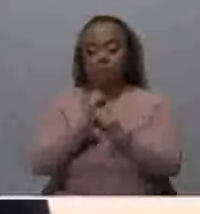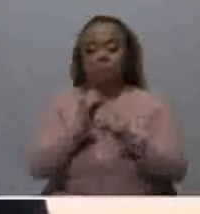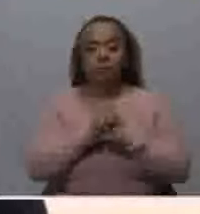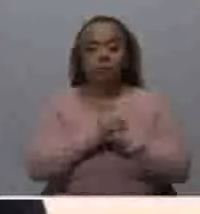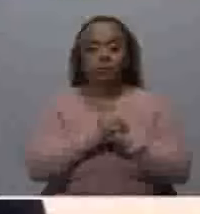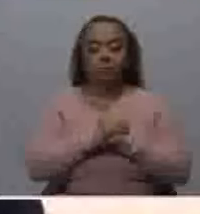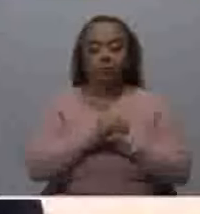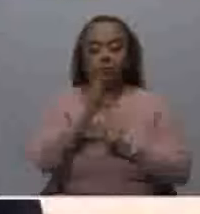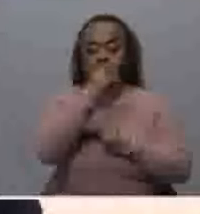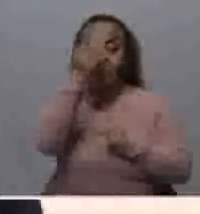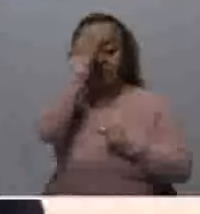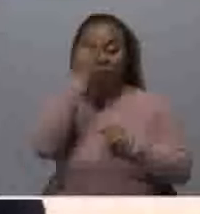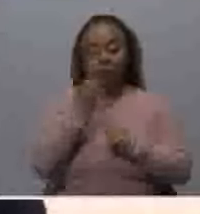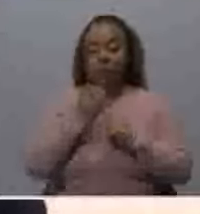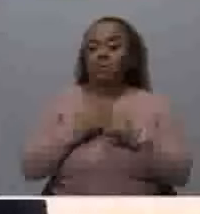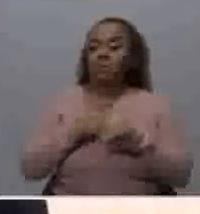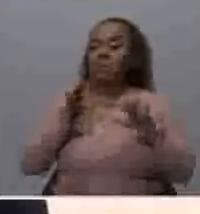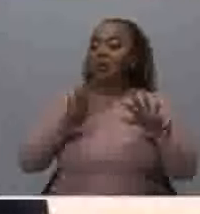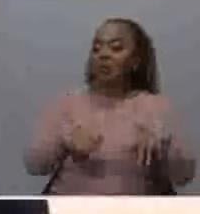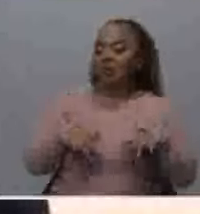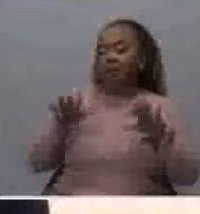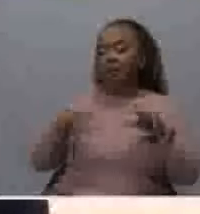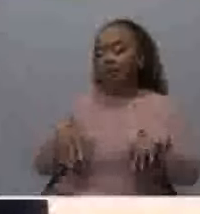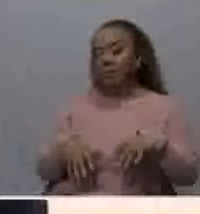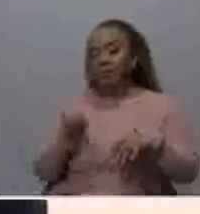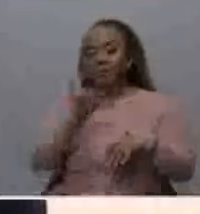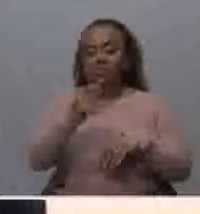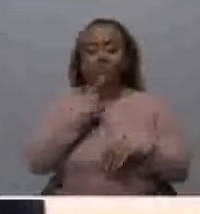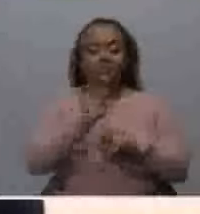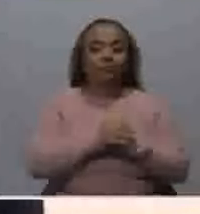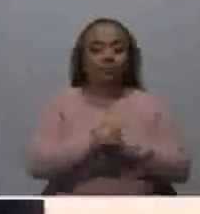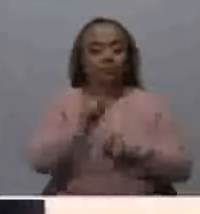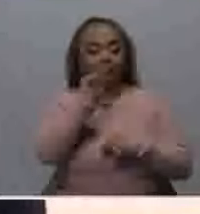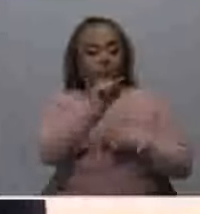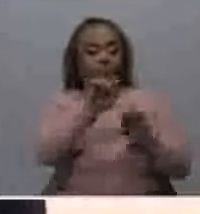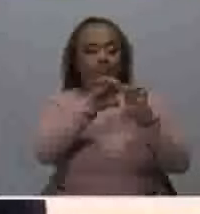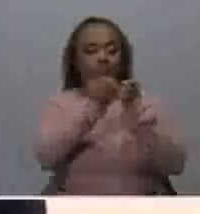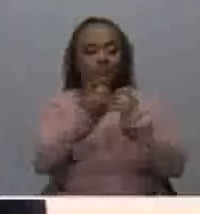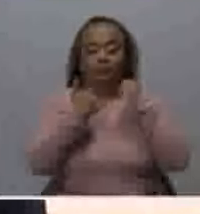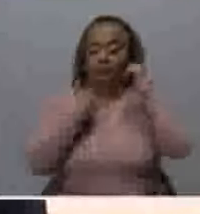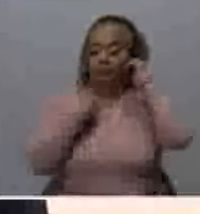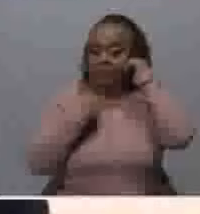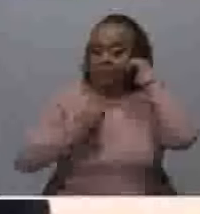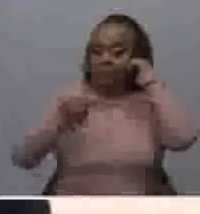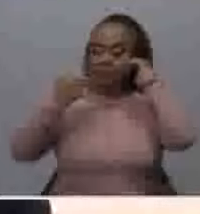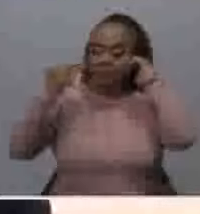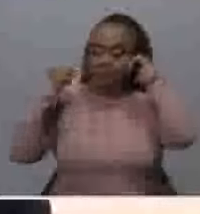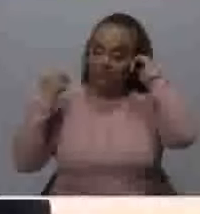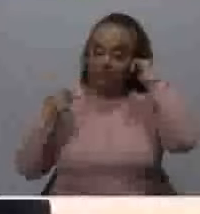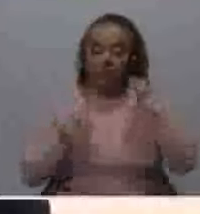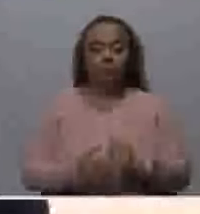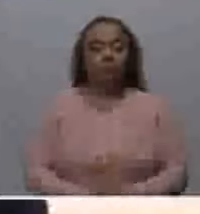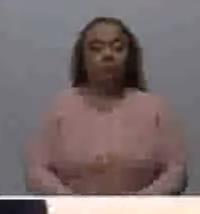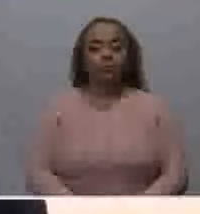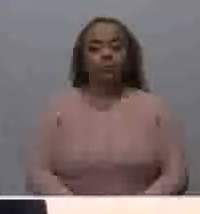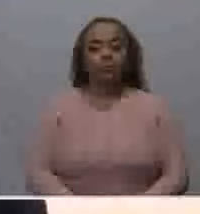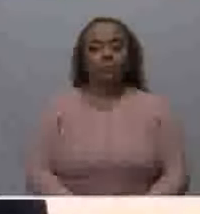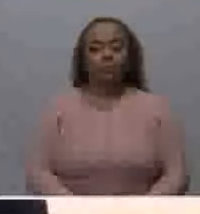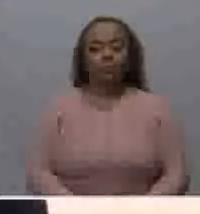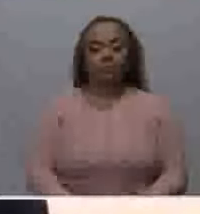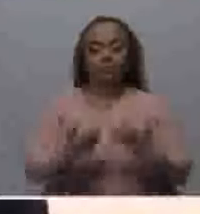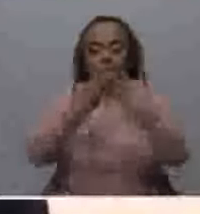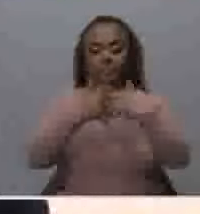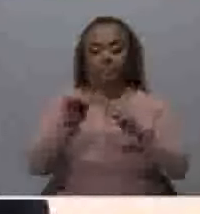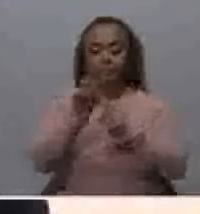Sí, y porque la llevaron suave, como decimos. Incluso este estadio tiene la historia esa. Bueno, la empresa